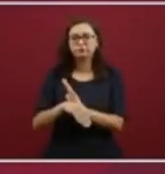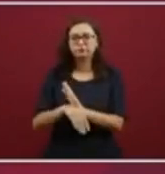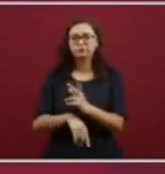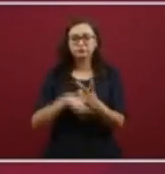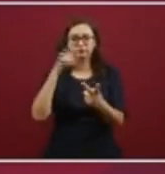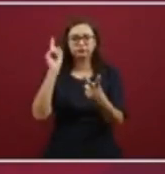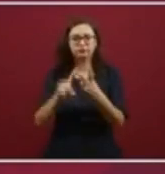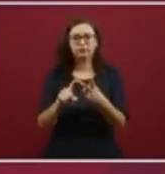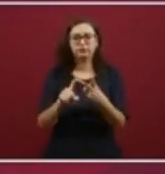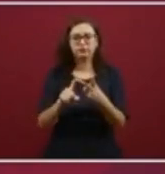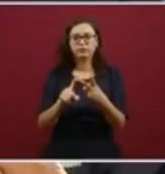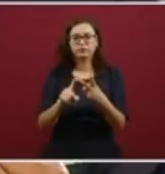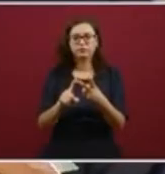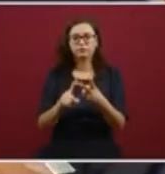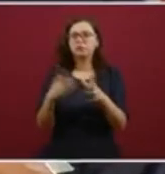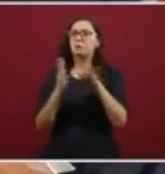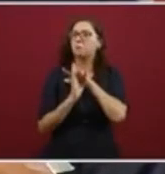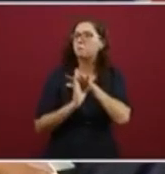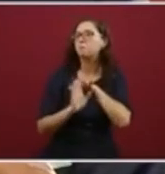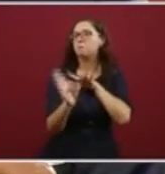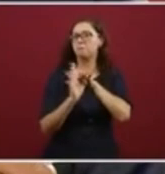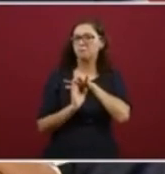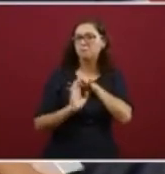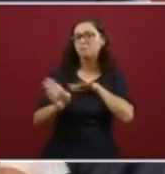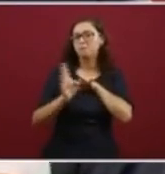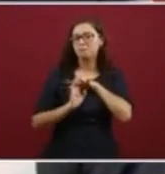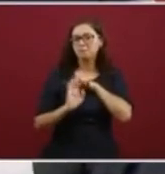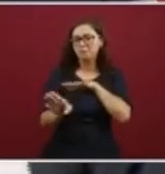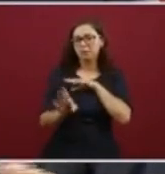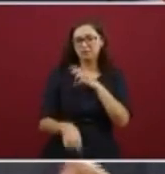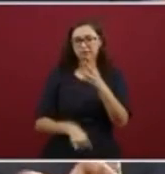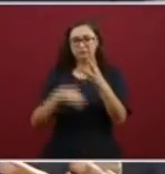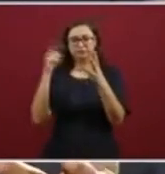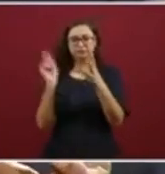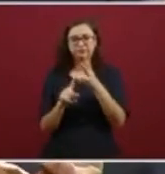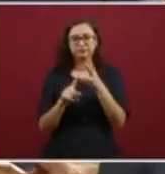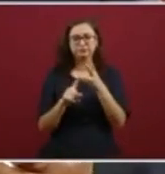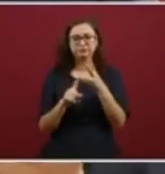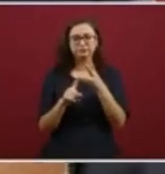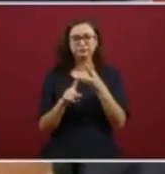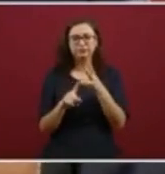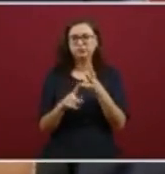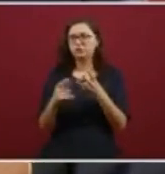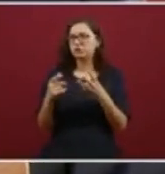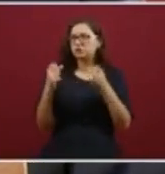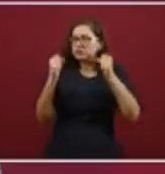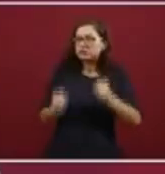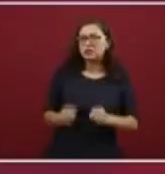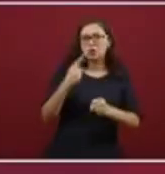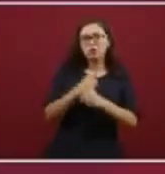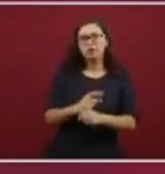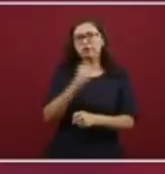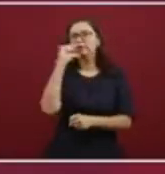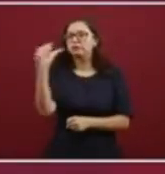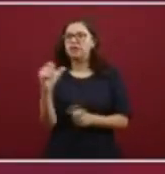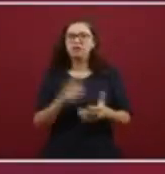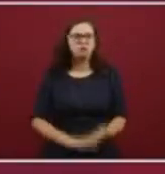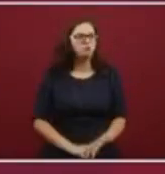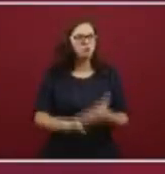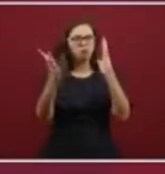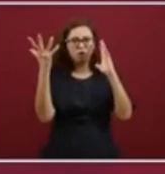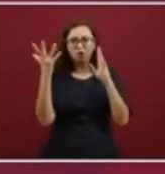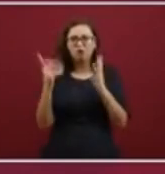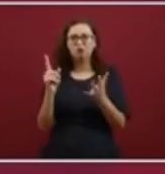esto es lo que origina la migración eso es lo que origina la inseguridad y la violencia